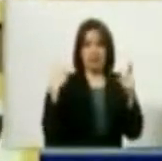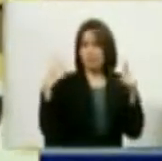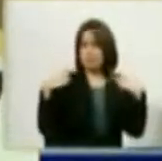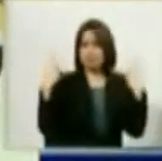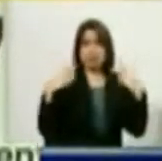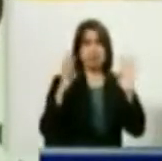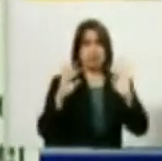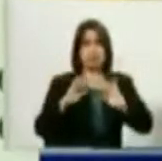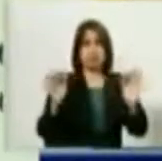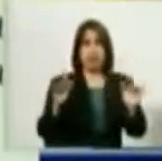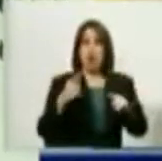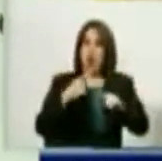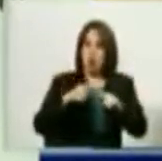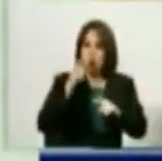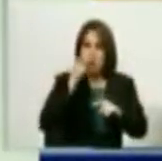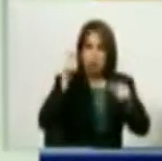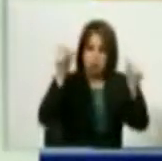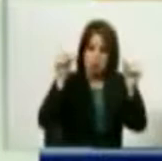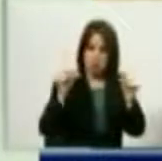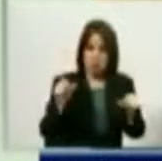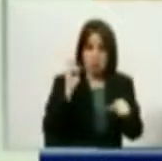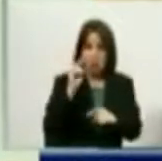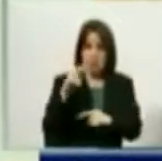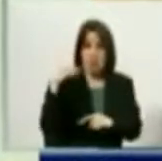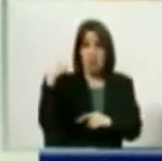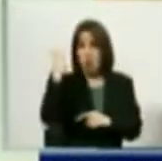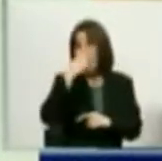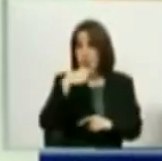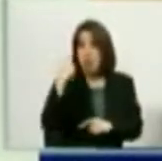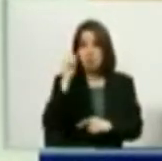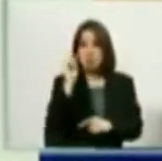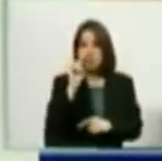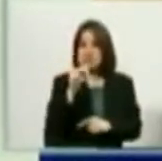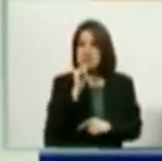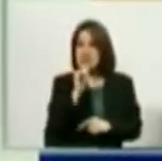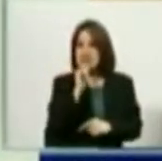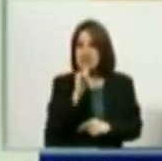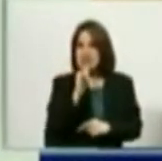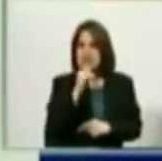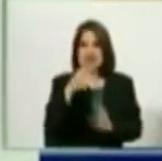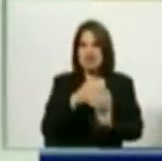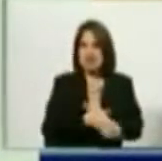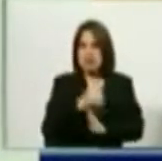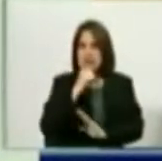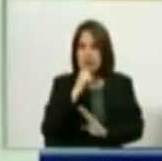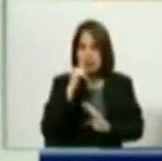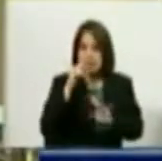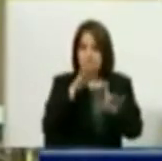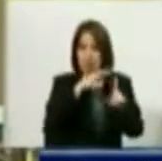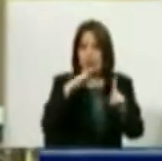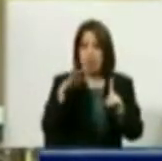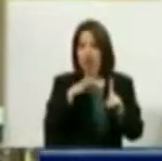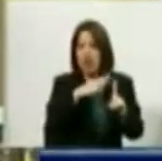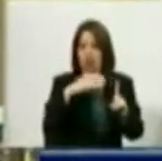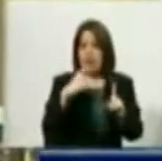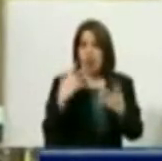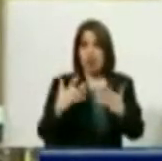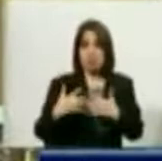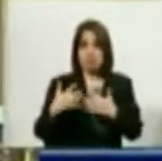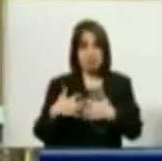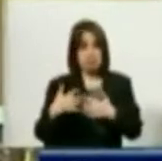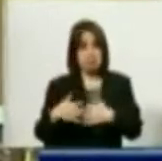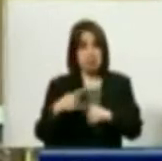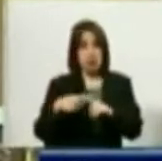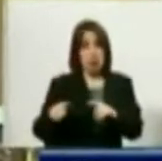fe de cámara estos son los rostros que hay que ver detrás de toda conspiración estafe de cámara y está la